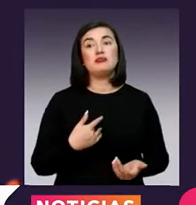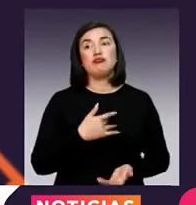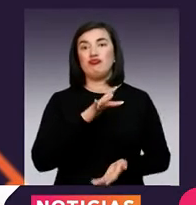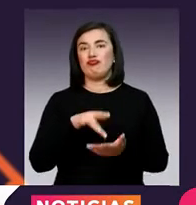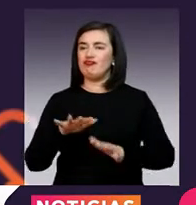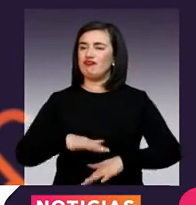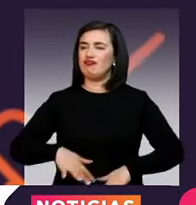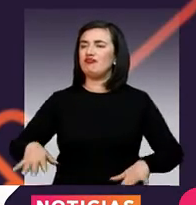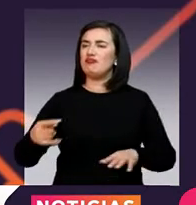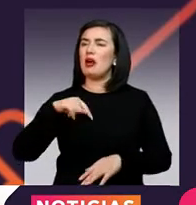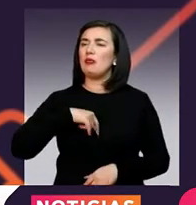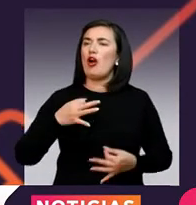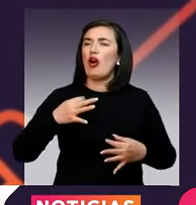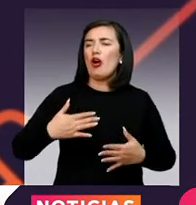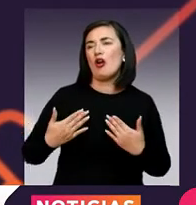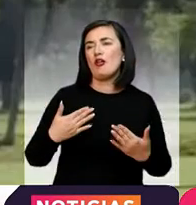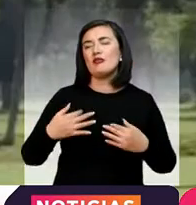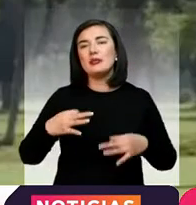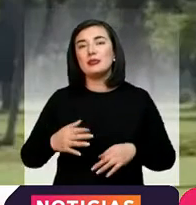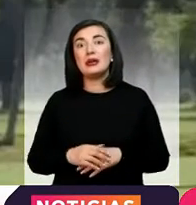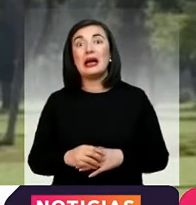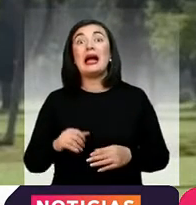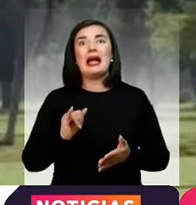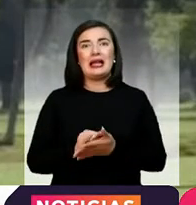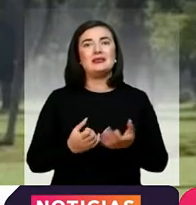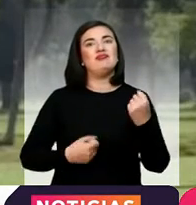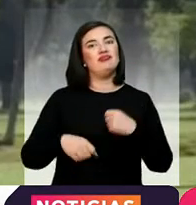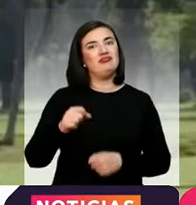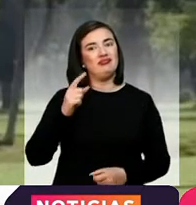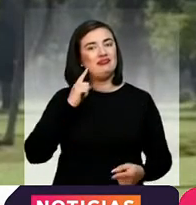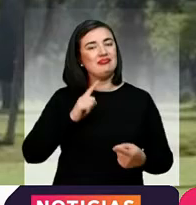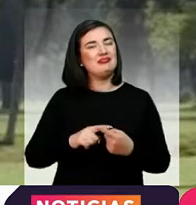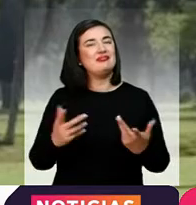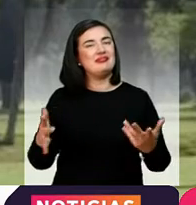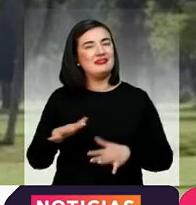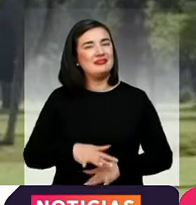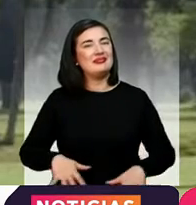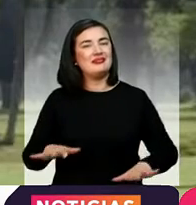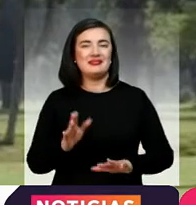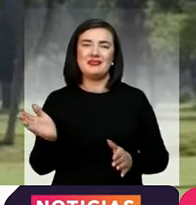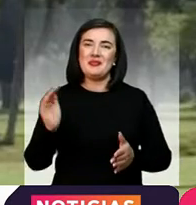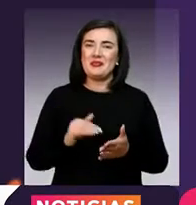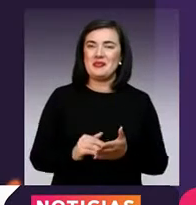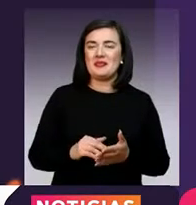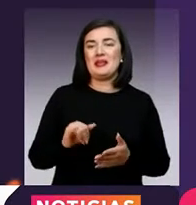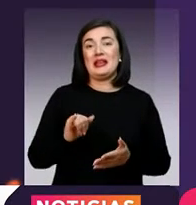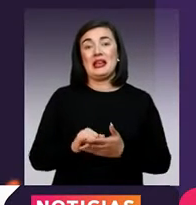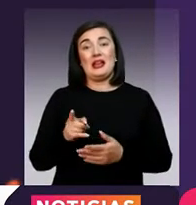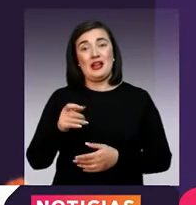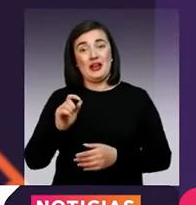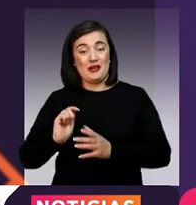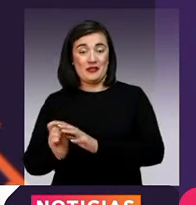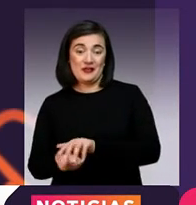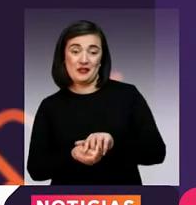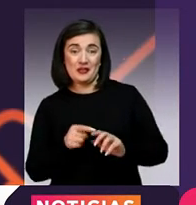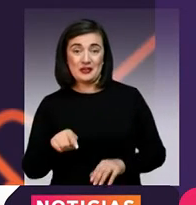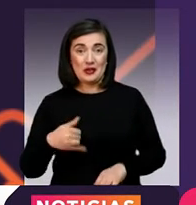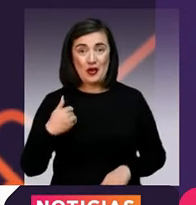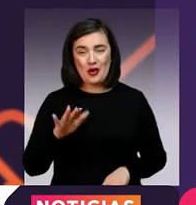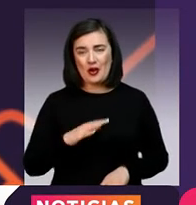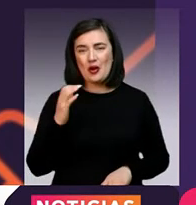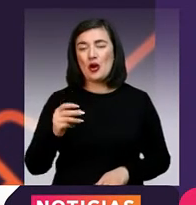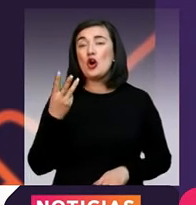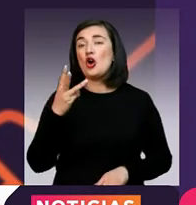mucha confianza. Confianza que le permitió ser uno de los ganadores en lo que fue la reanudación del golf juvenil en Colombia, donde participaron